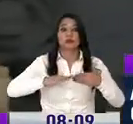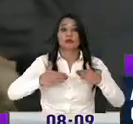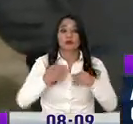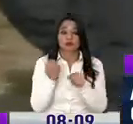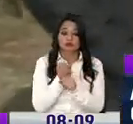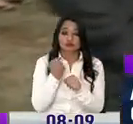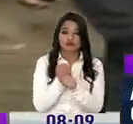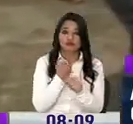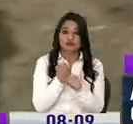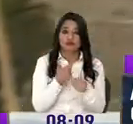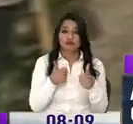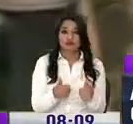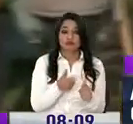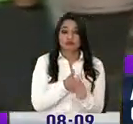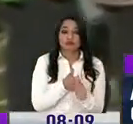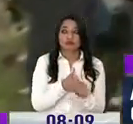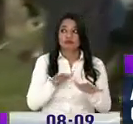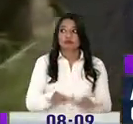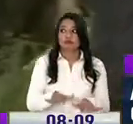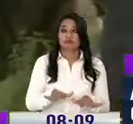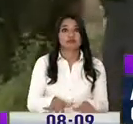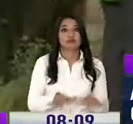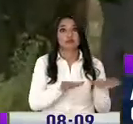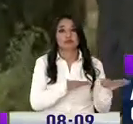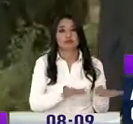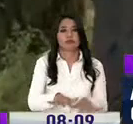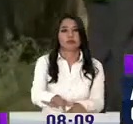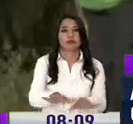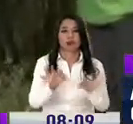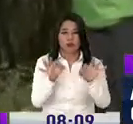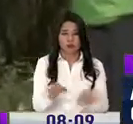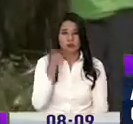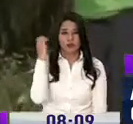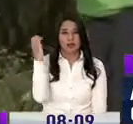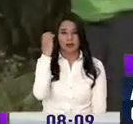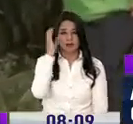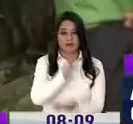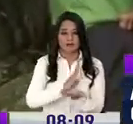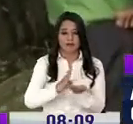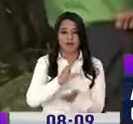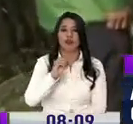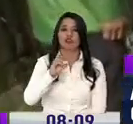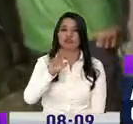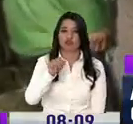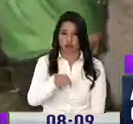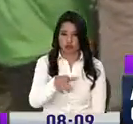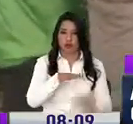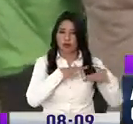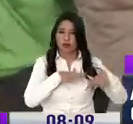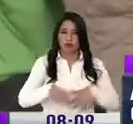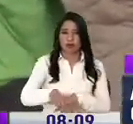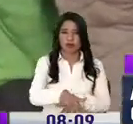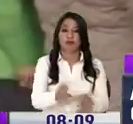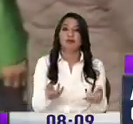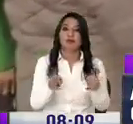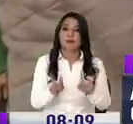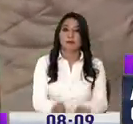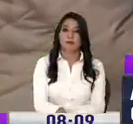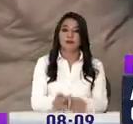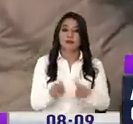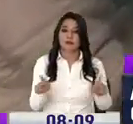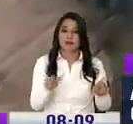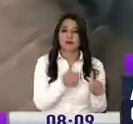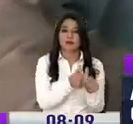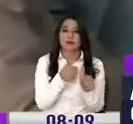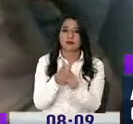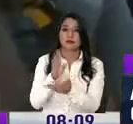trabajando aquí y muy cerca a donde se produjo la emergencia, recuerden, en el barrio Osorio, este aluvión que también afectó inclusive a barrios cercanos